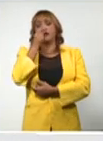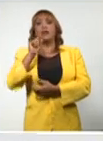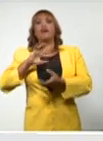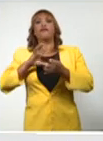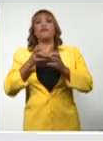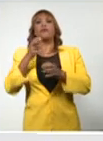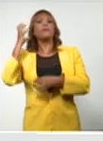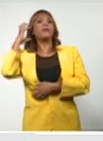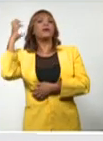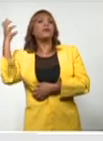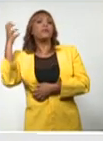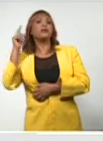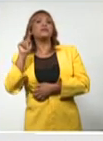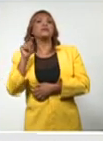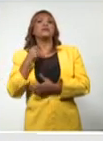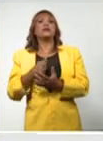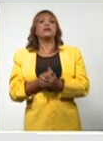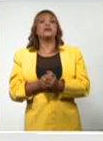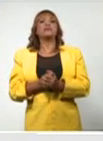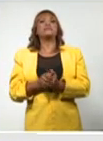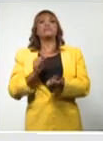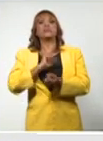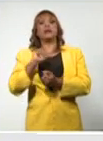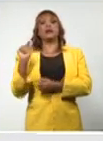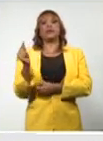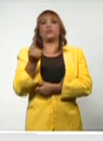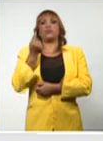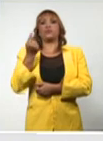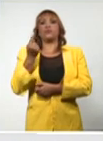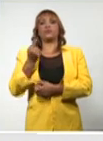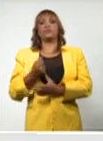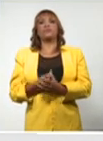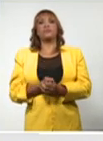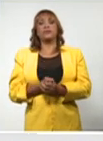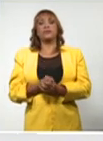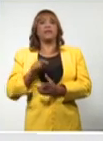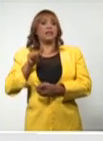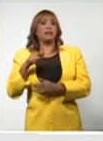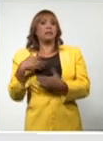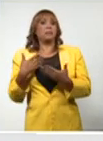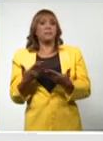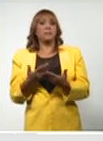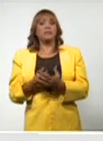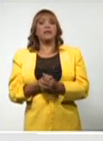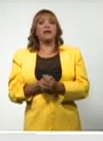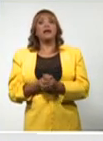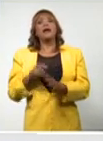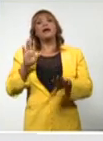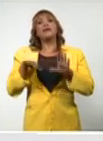gobierno una monarquía absoluta. Y Eswatini, porque uno se había oído hablar de